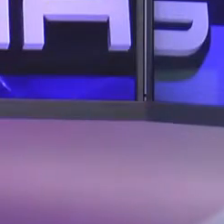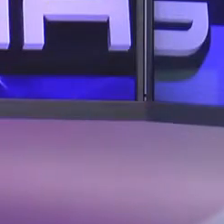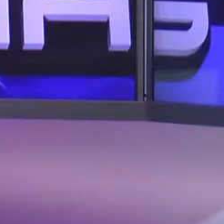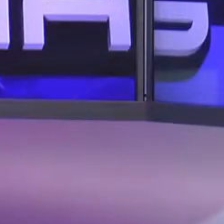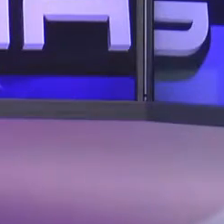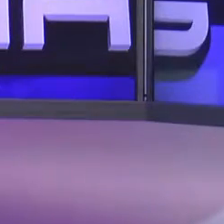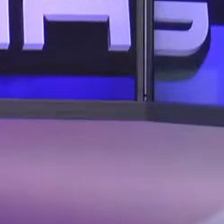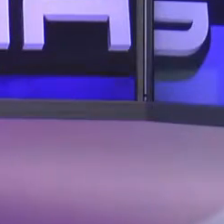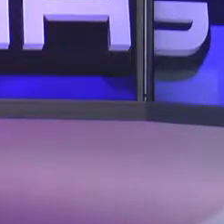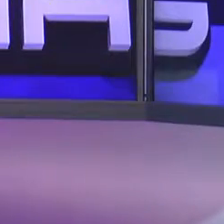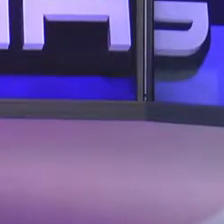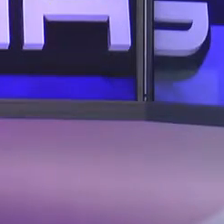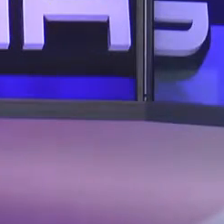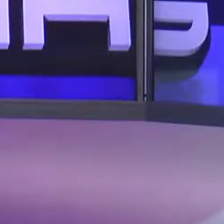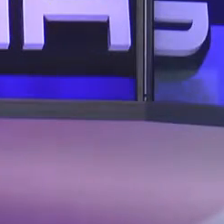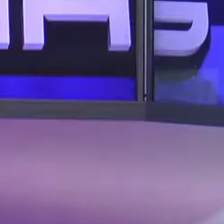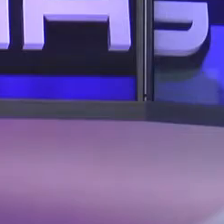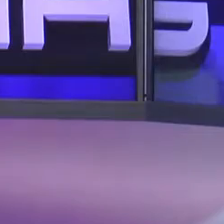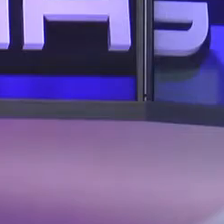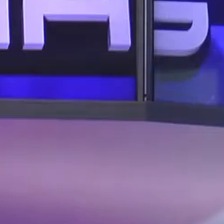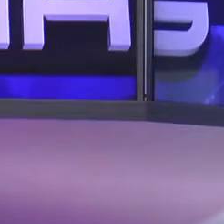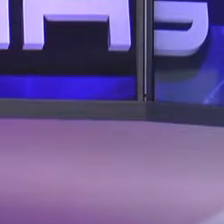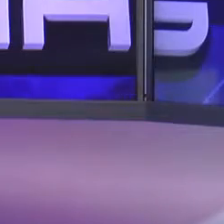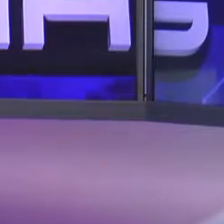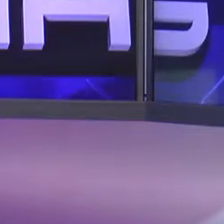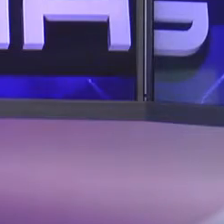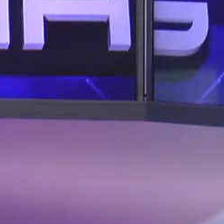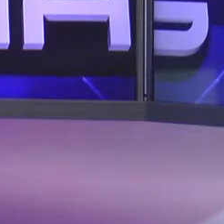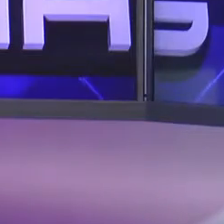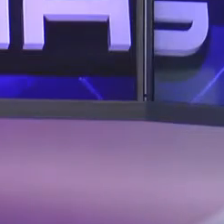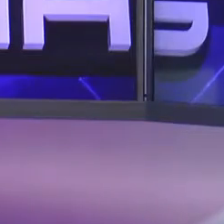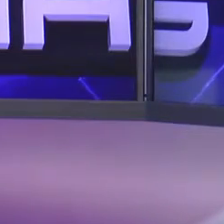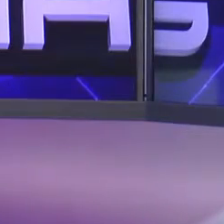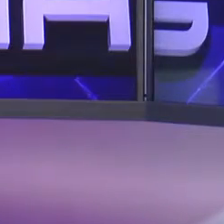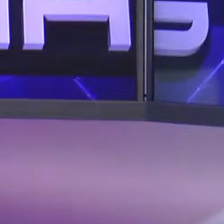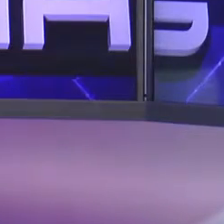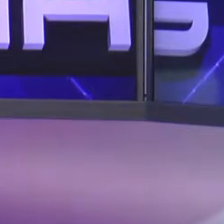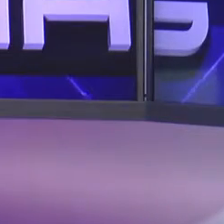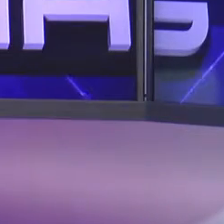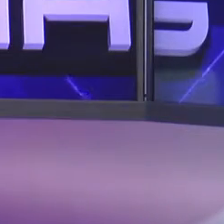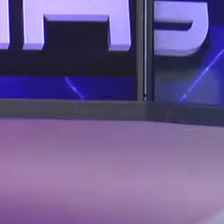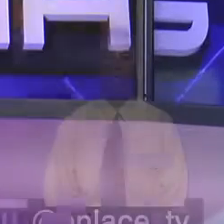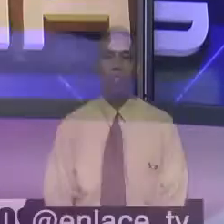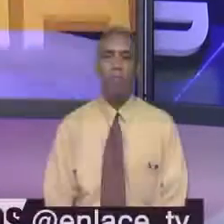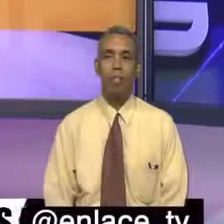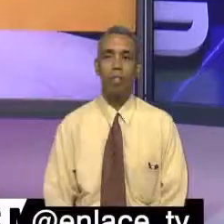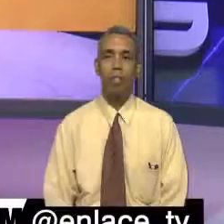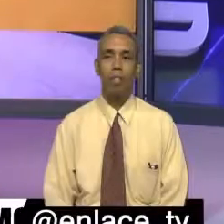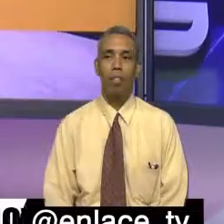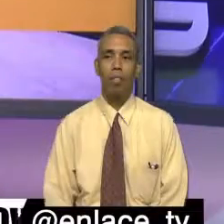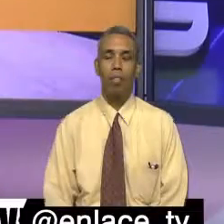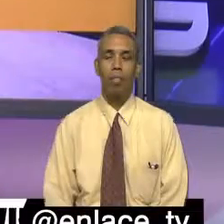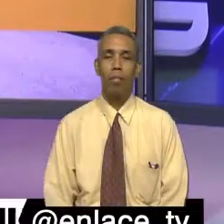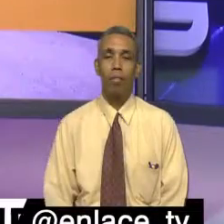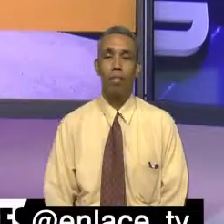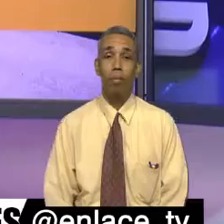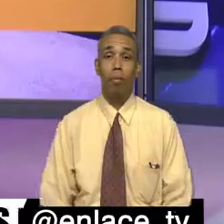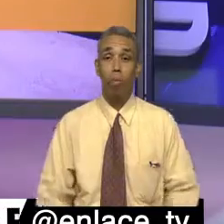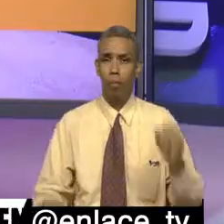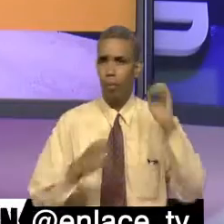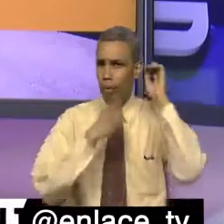Gracias por continuar con nosotros en nuestras noticias de fin de semana. En menos de 24 horas, el Cuerpo de Bomberos Voluntarios